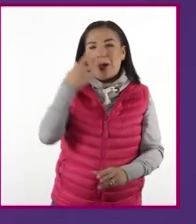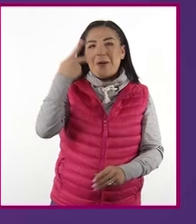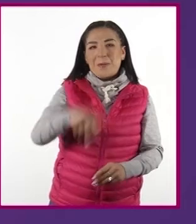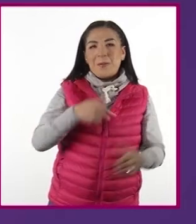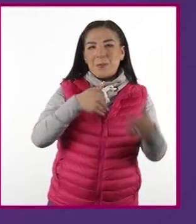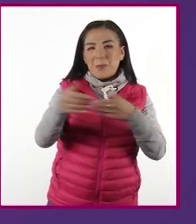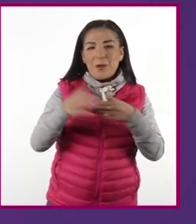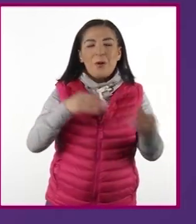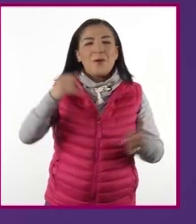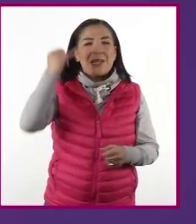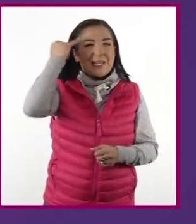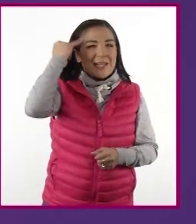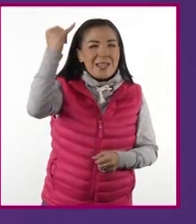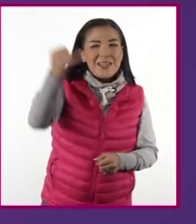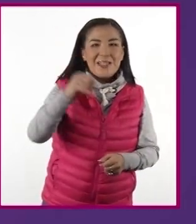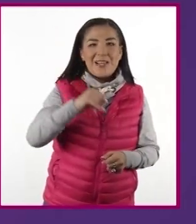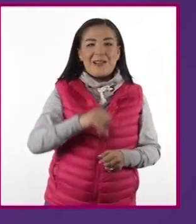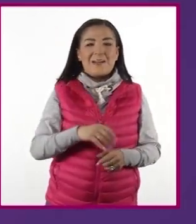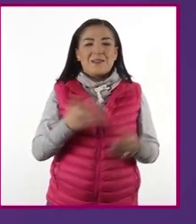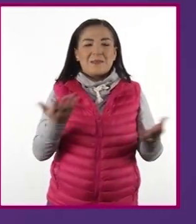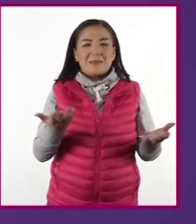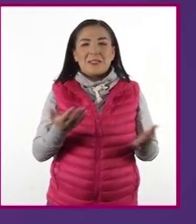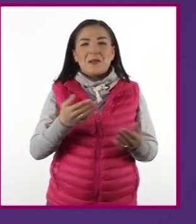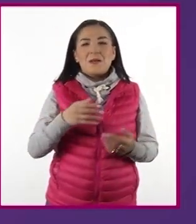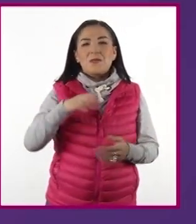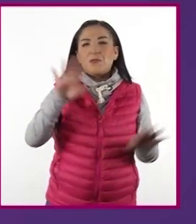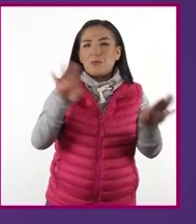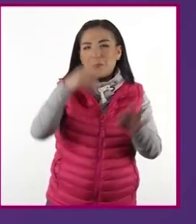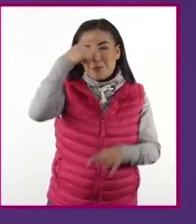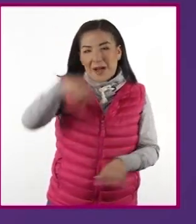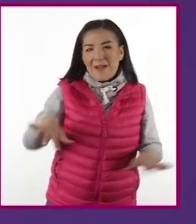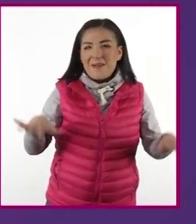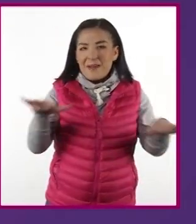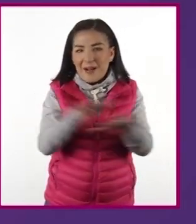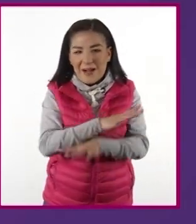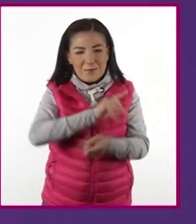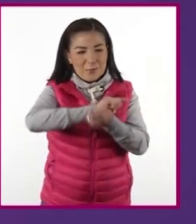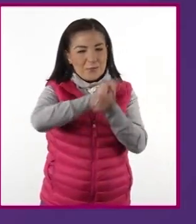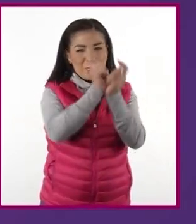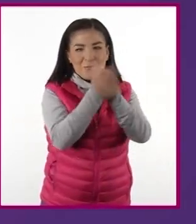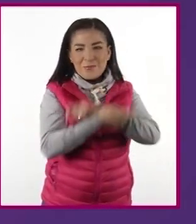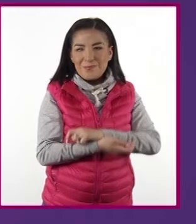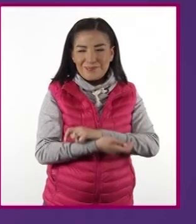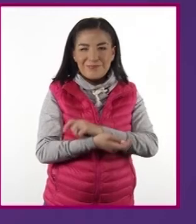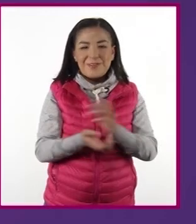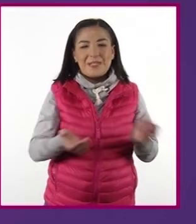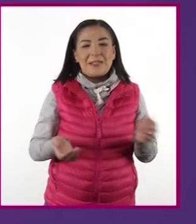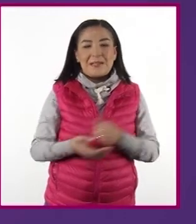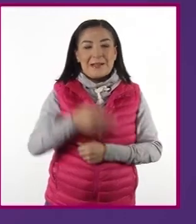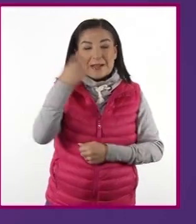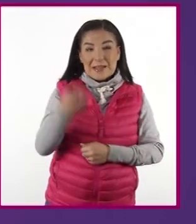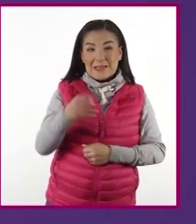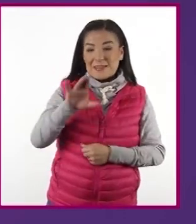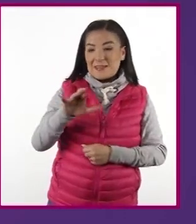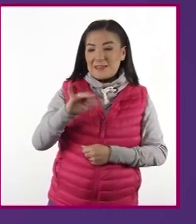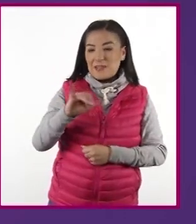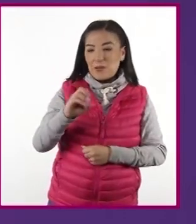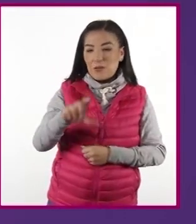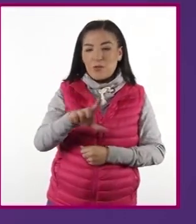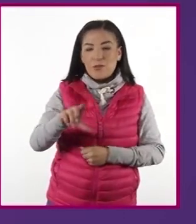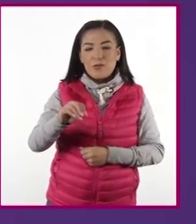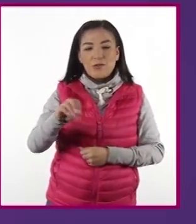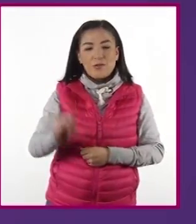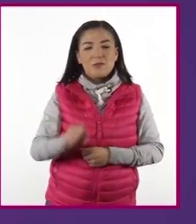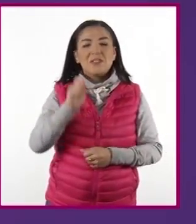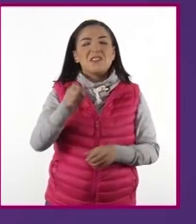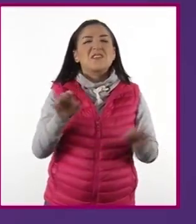con ideas de cambio evolutivo permanente, los criollos son vistos